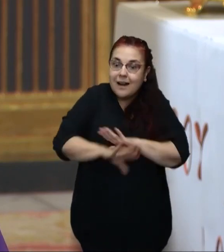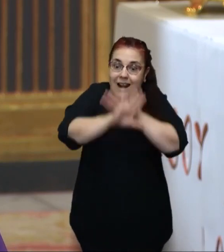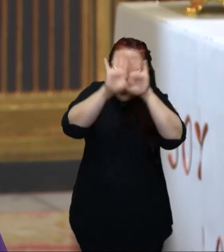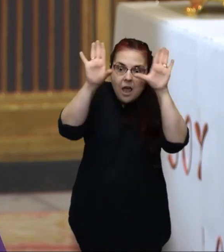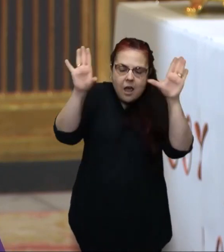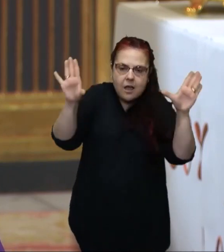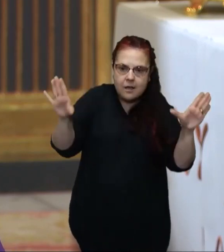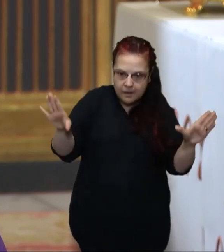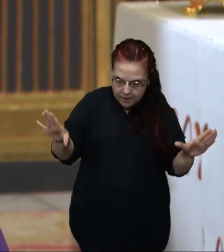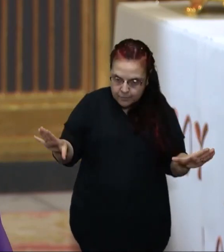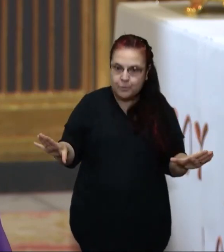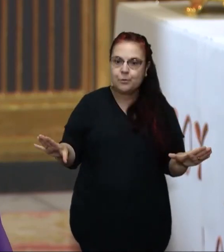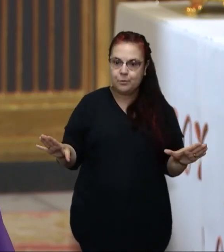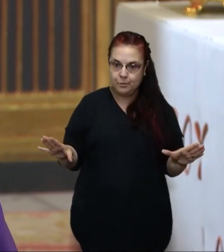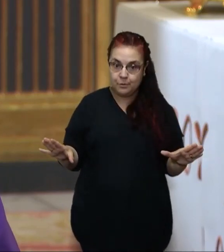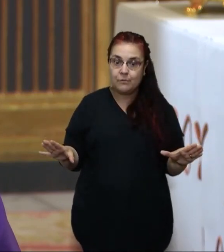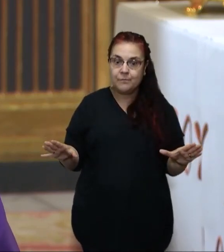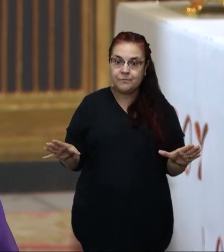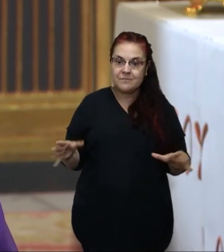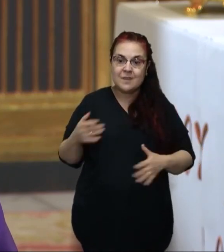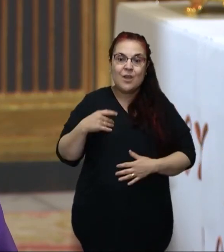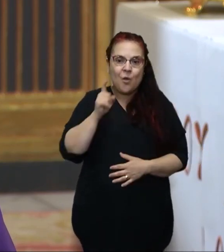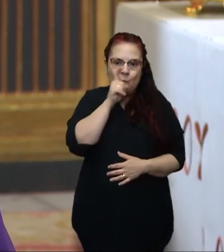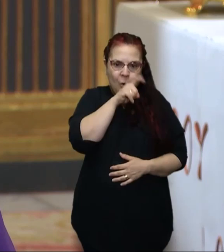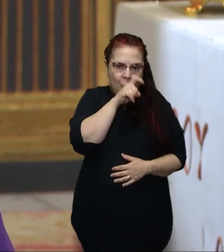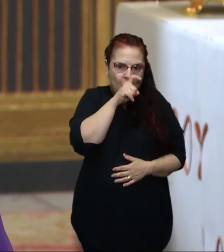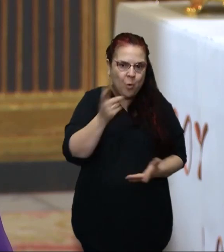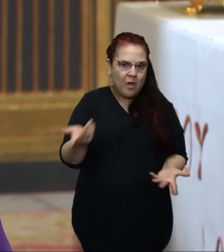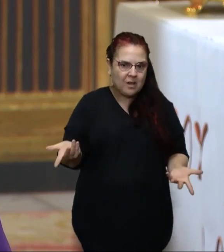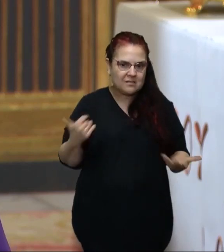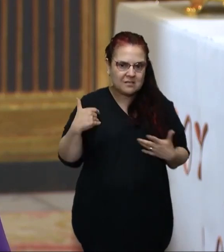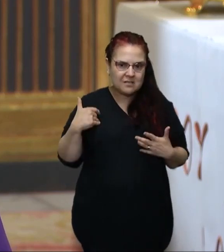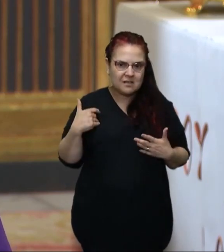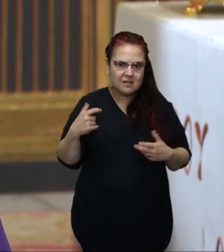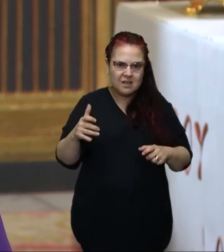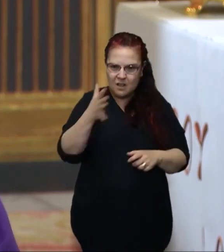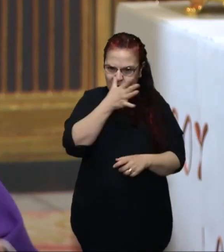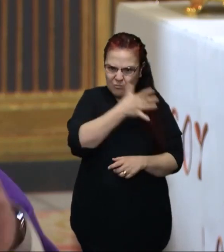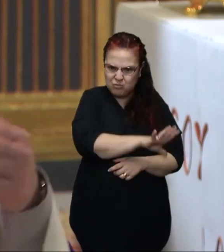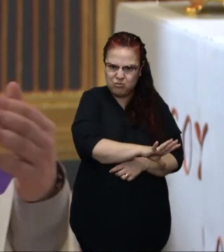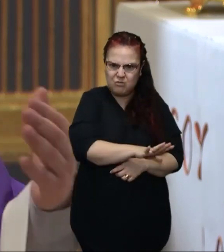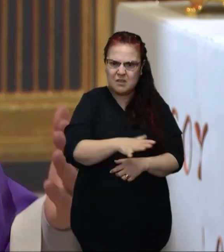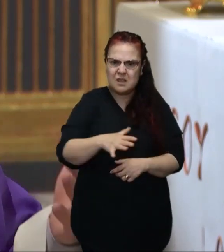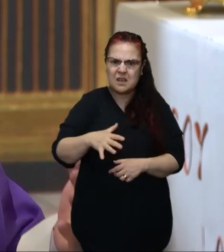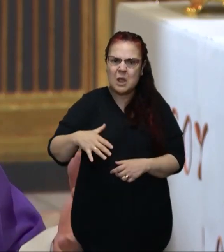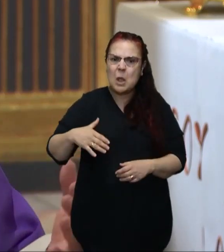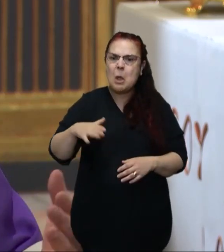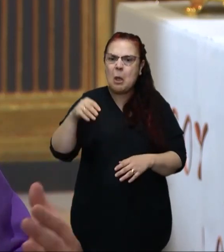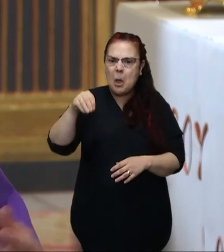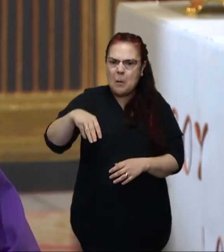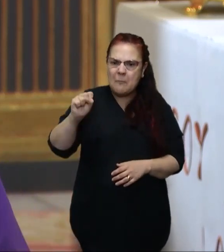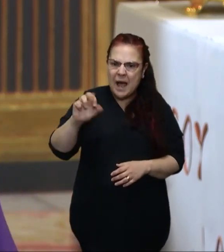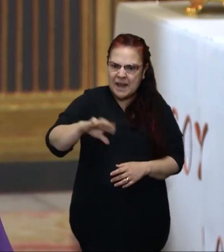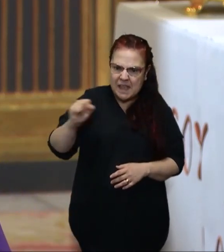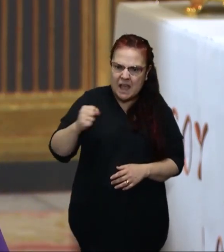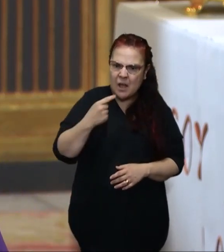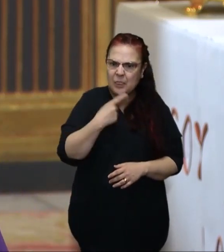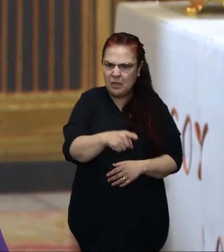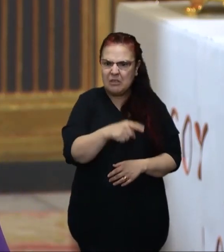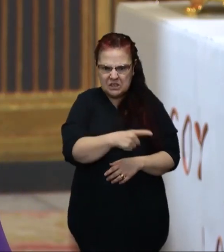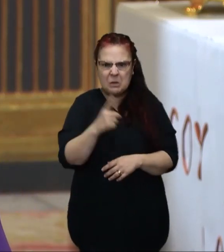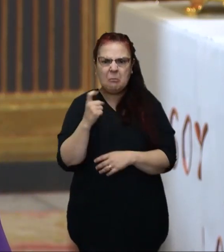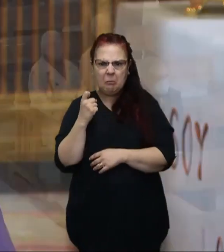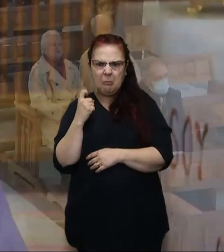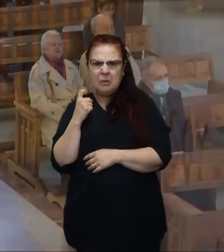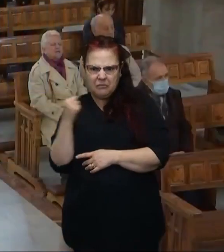aclararla. Y cuando Judas acusa a María o la denuncia porque este perfume lo